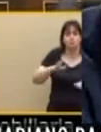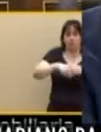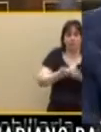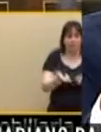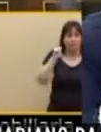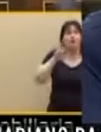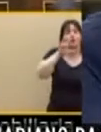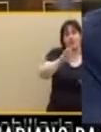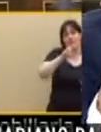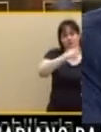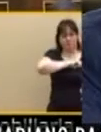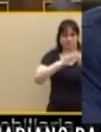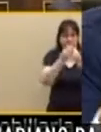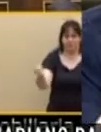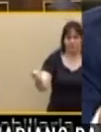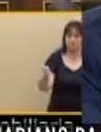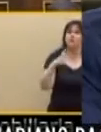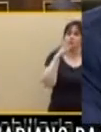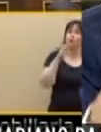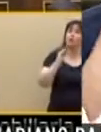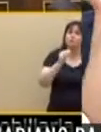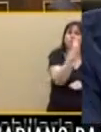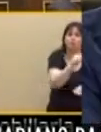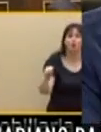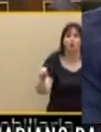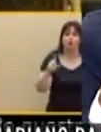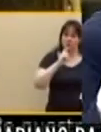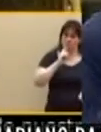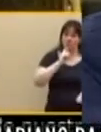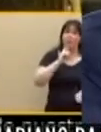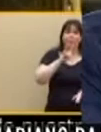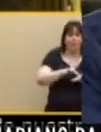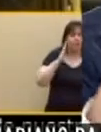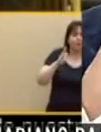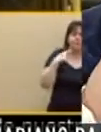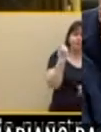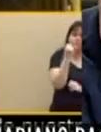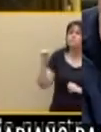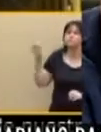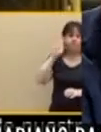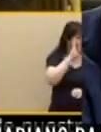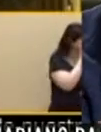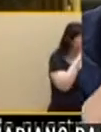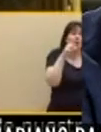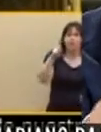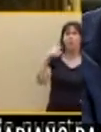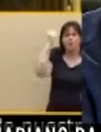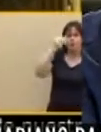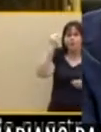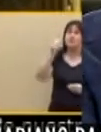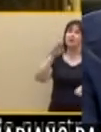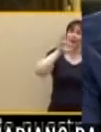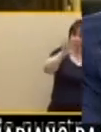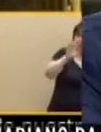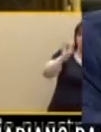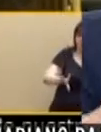muchísimos casos sobre personas respecto a las cuales hay una acusación en los medios de comunicación o por parte de la oposición que no forman parte ni siquiera que